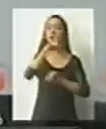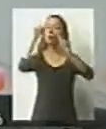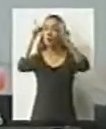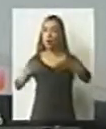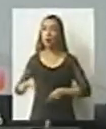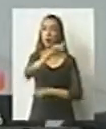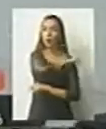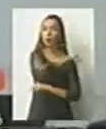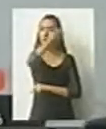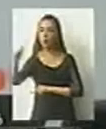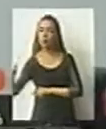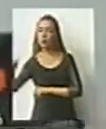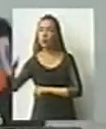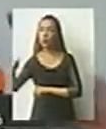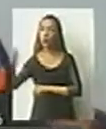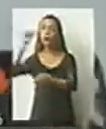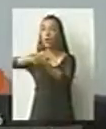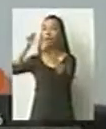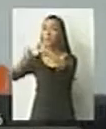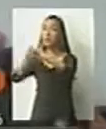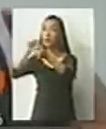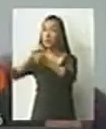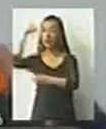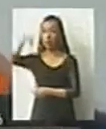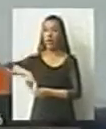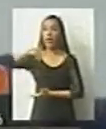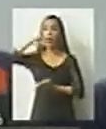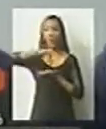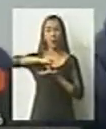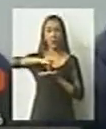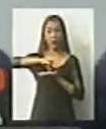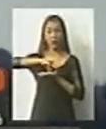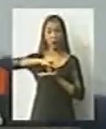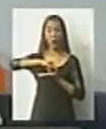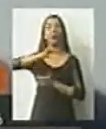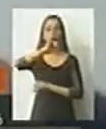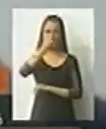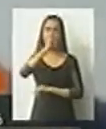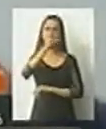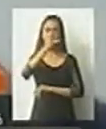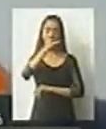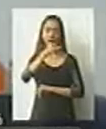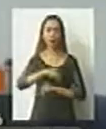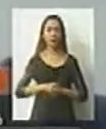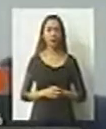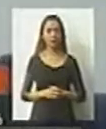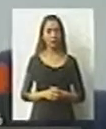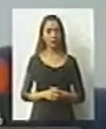por abuso sexual de una persona mayor en la ciudad de Perico. Bueno, sí, lamentablemente es un